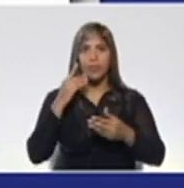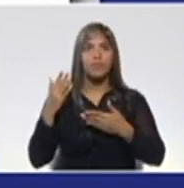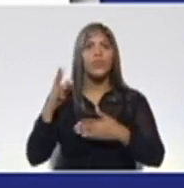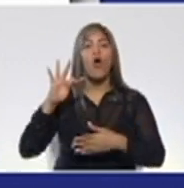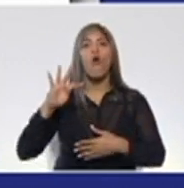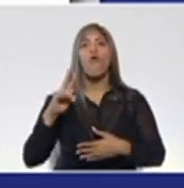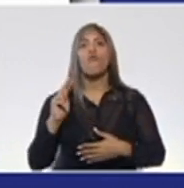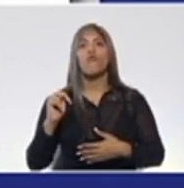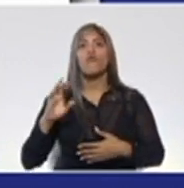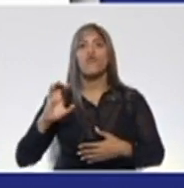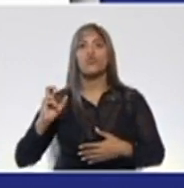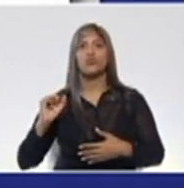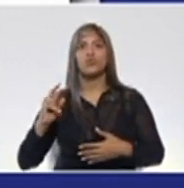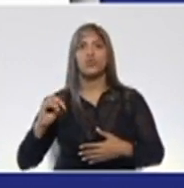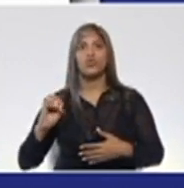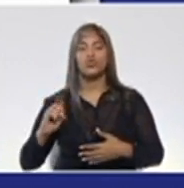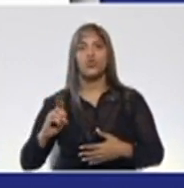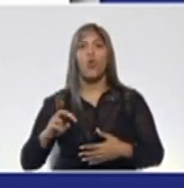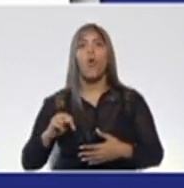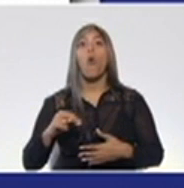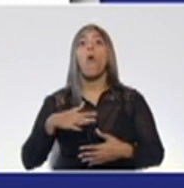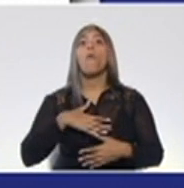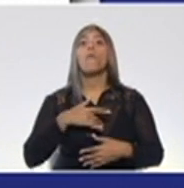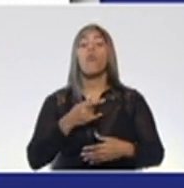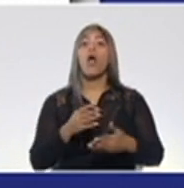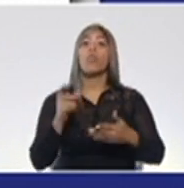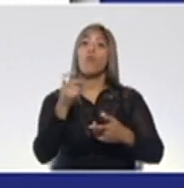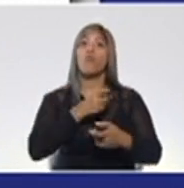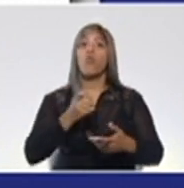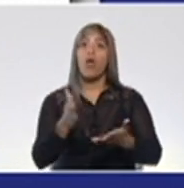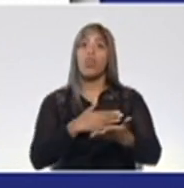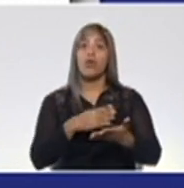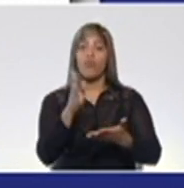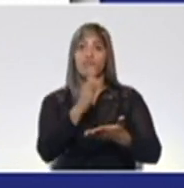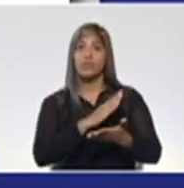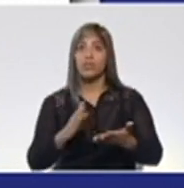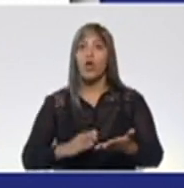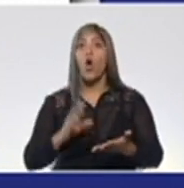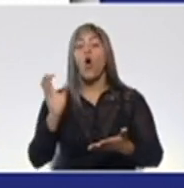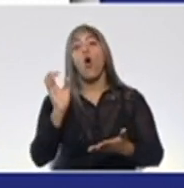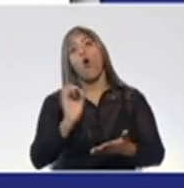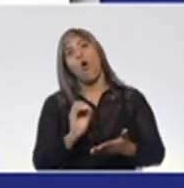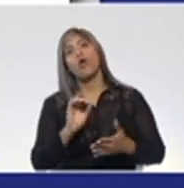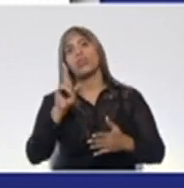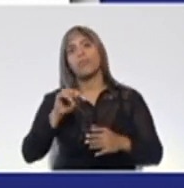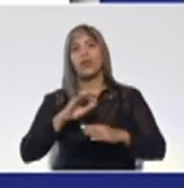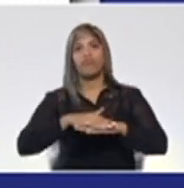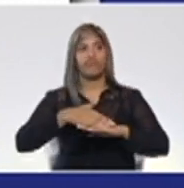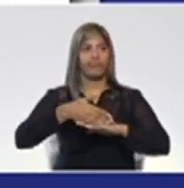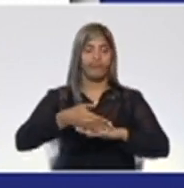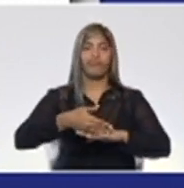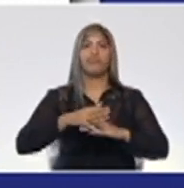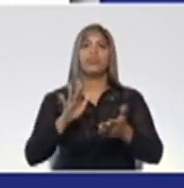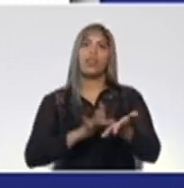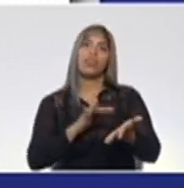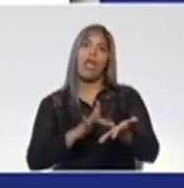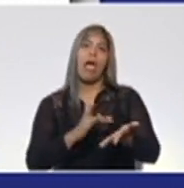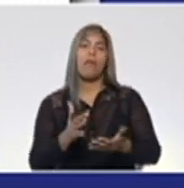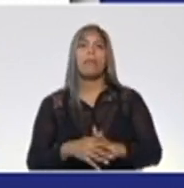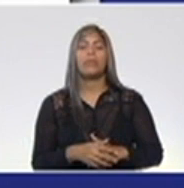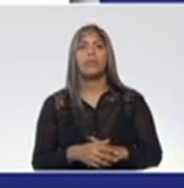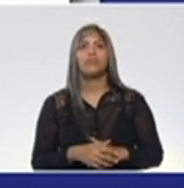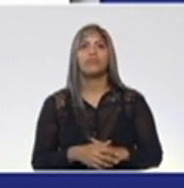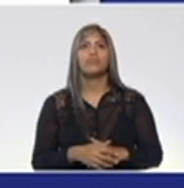si necesitamos ahondar, podemos consultar la colección Bicentenario o en nuestra canaimita o tablet.